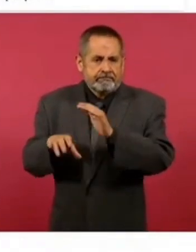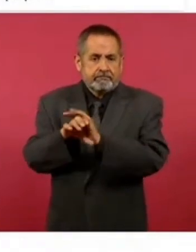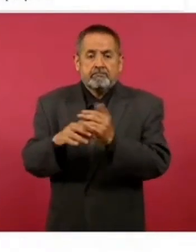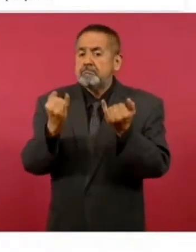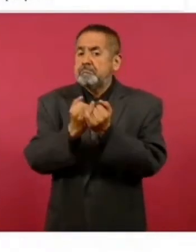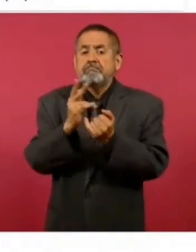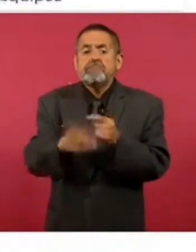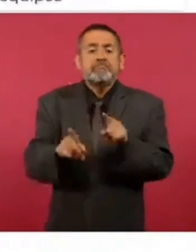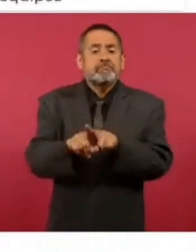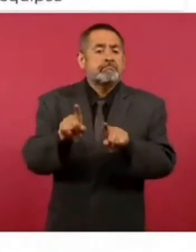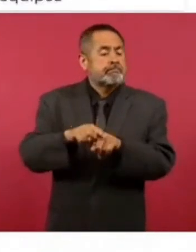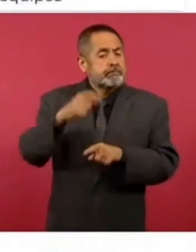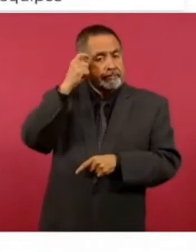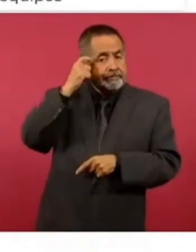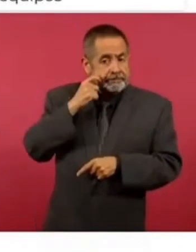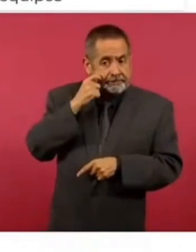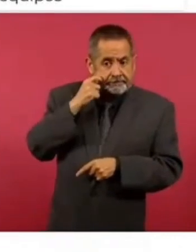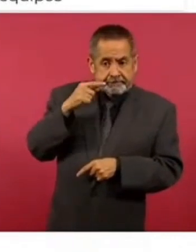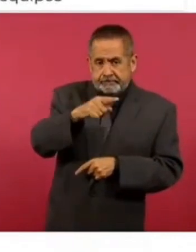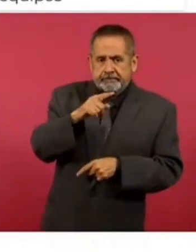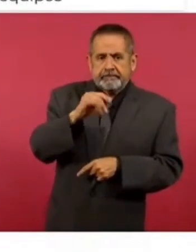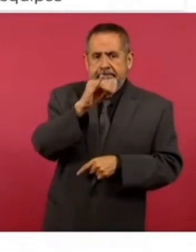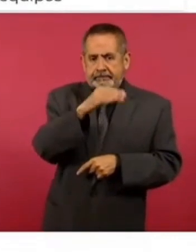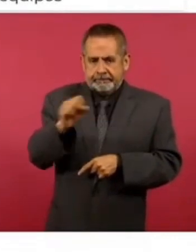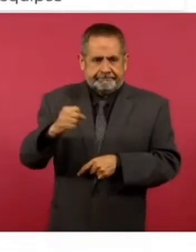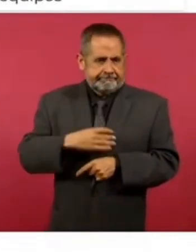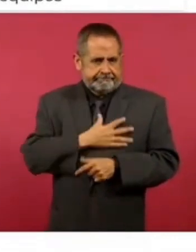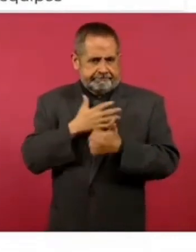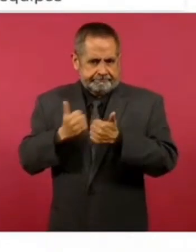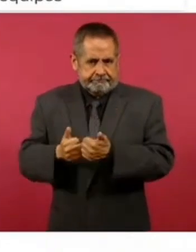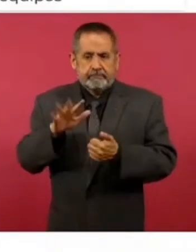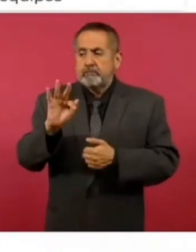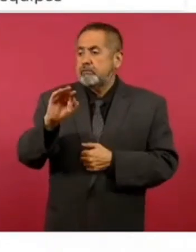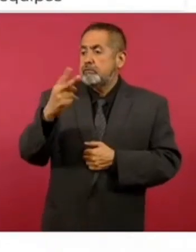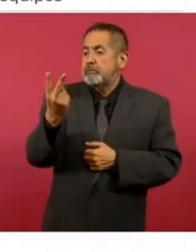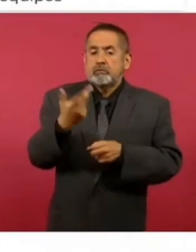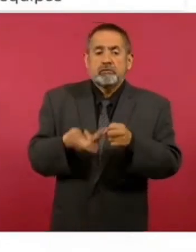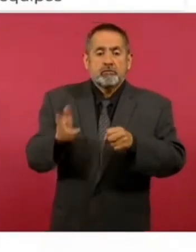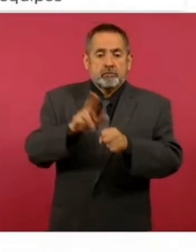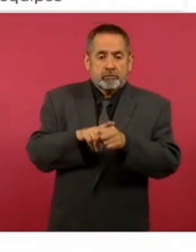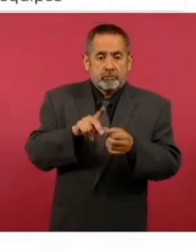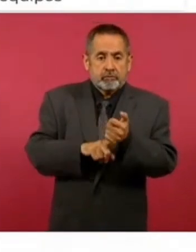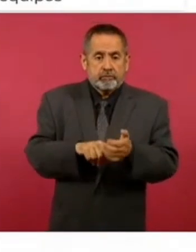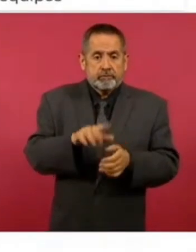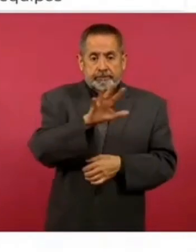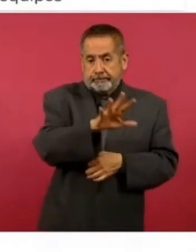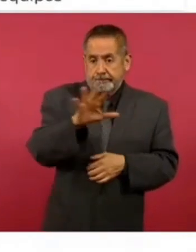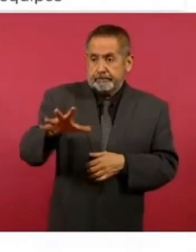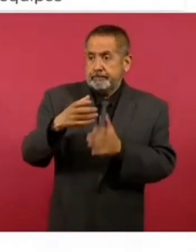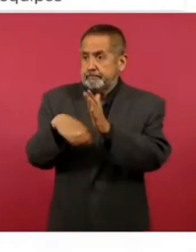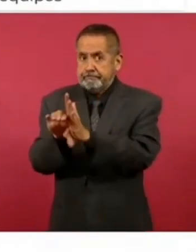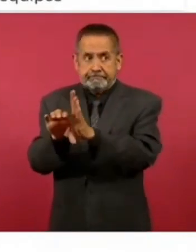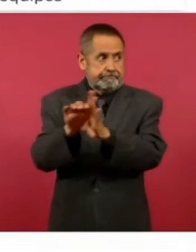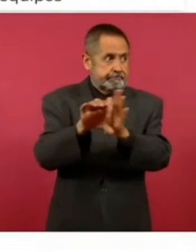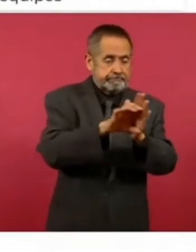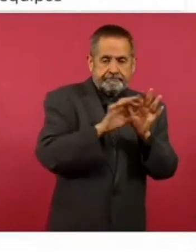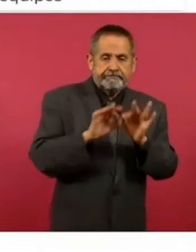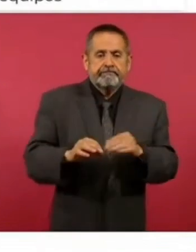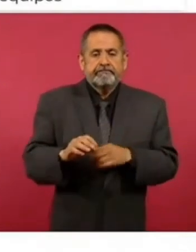Guerrero, donde se opera el IMSS-Bienestar en 42 hospitales con 55 quirófanos. Antes se